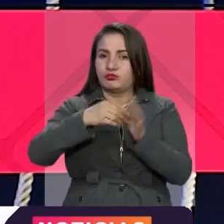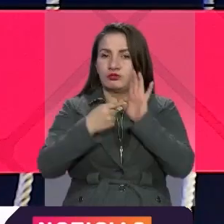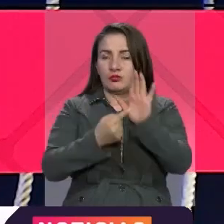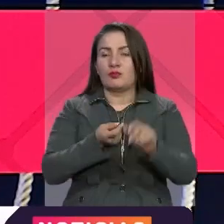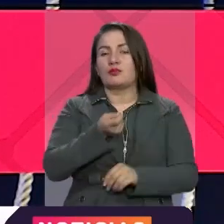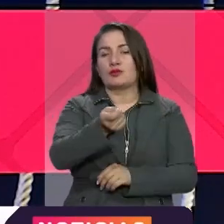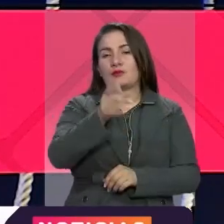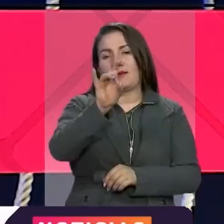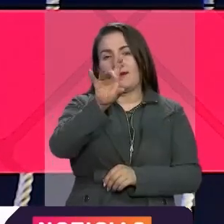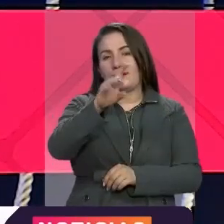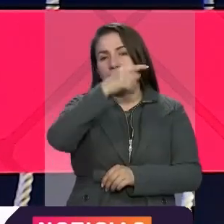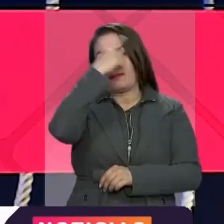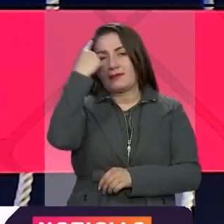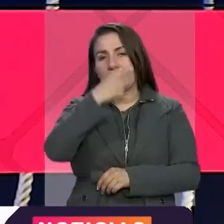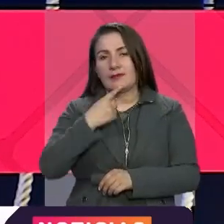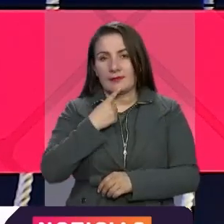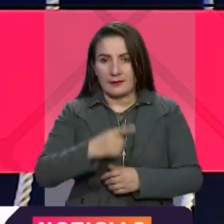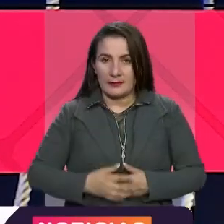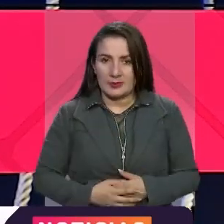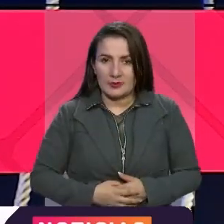este 15 de septiembre